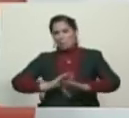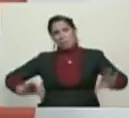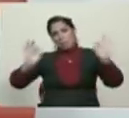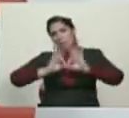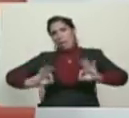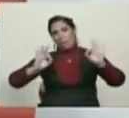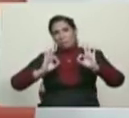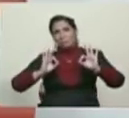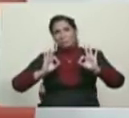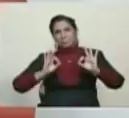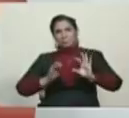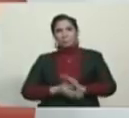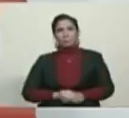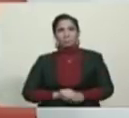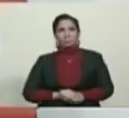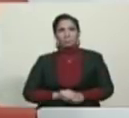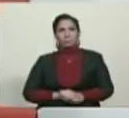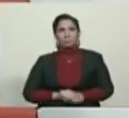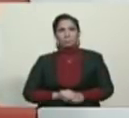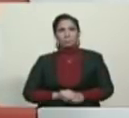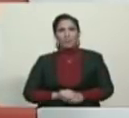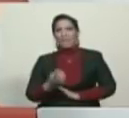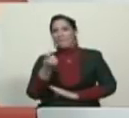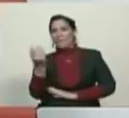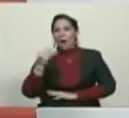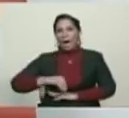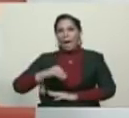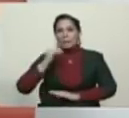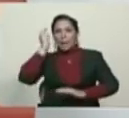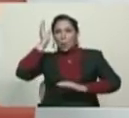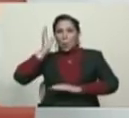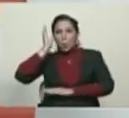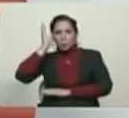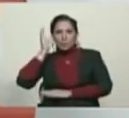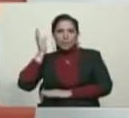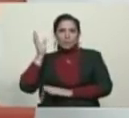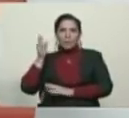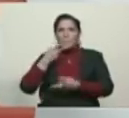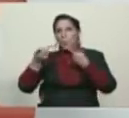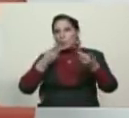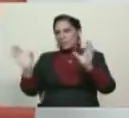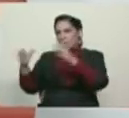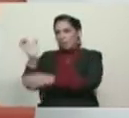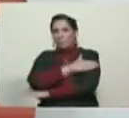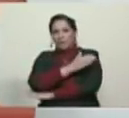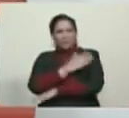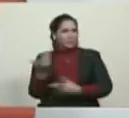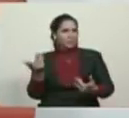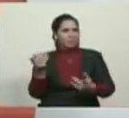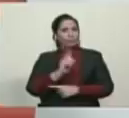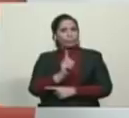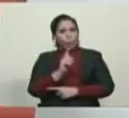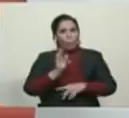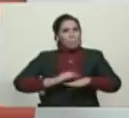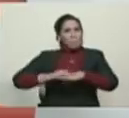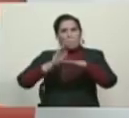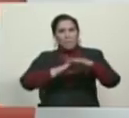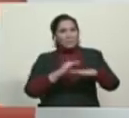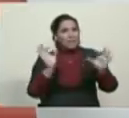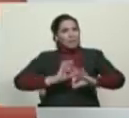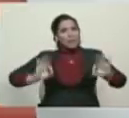pasar nada por la falta de coherencia política de la derecha. Pero además no va a pasar nada por